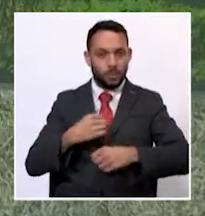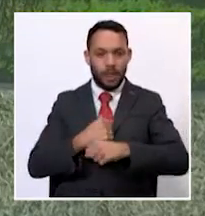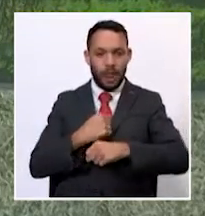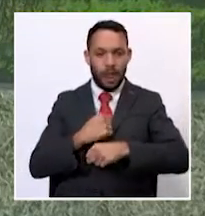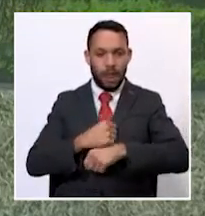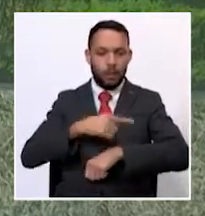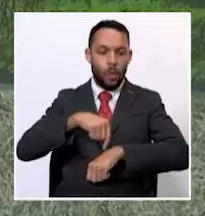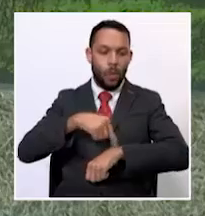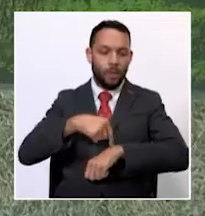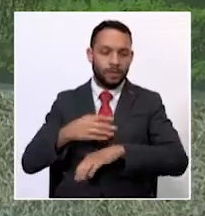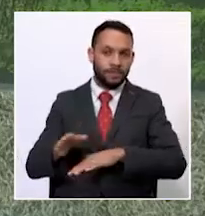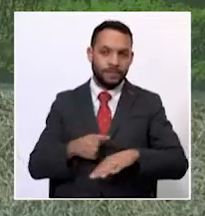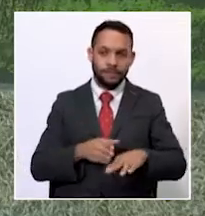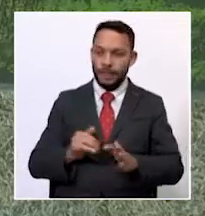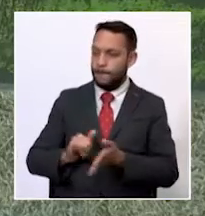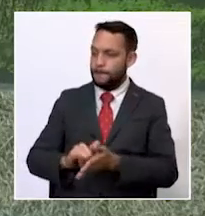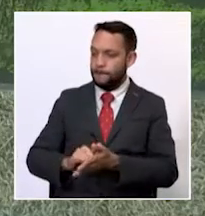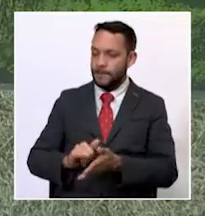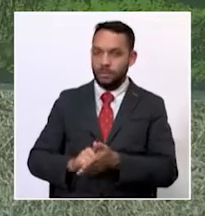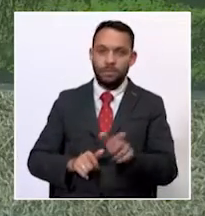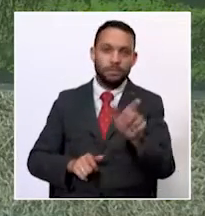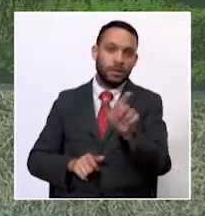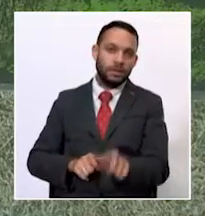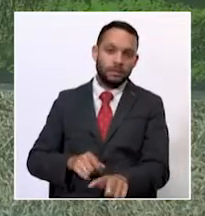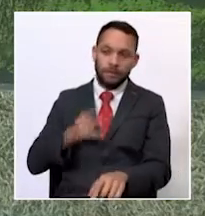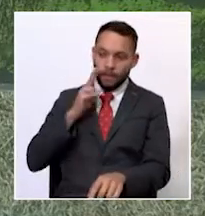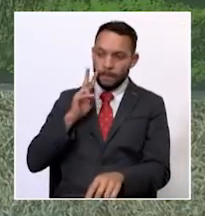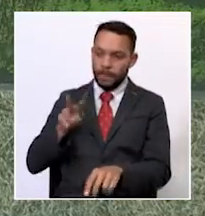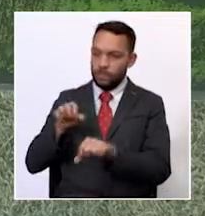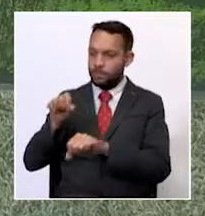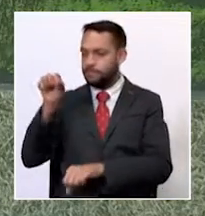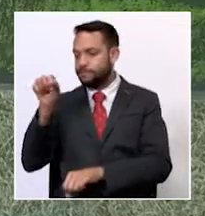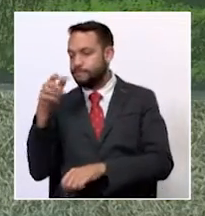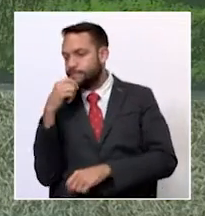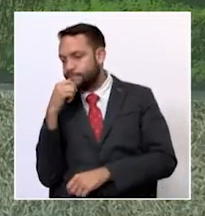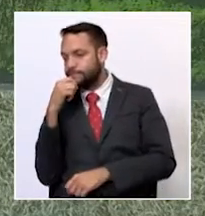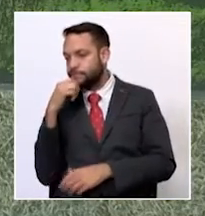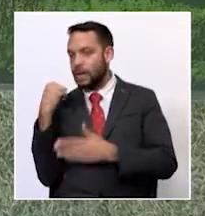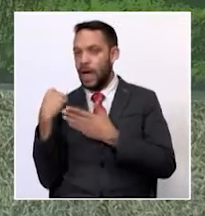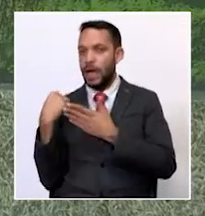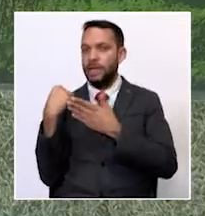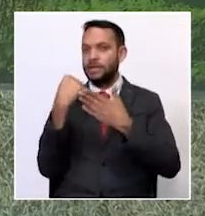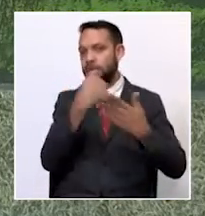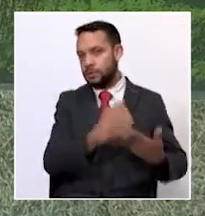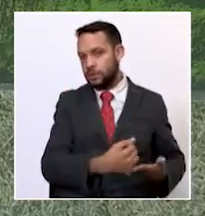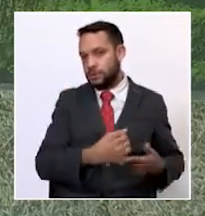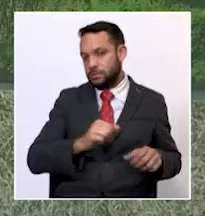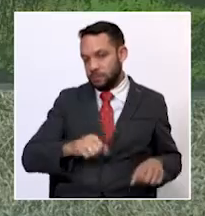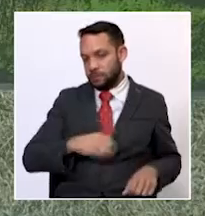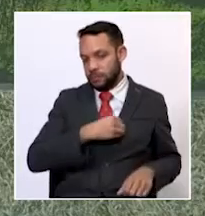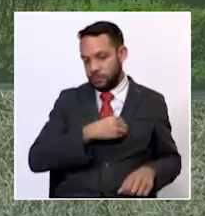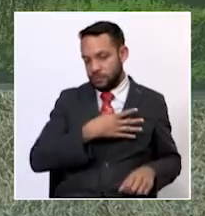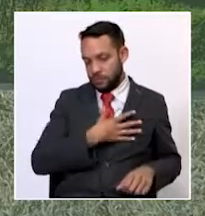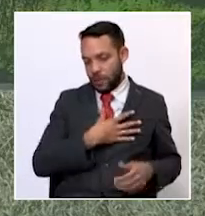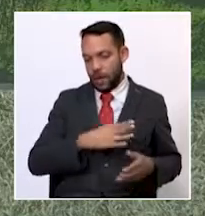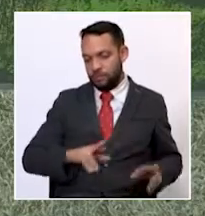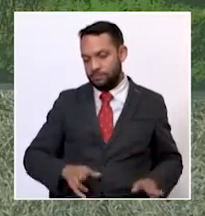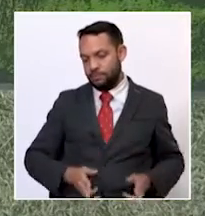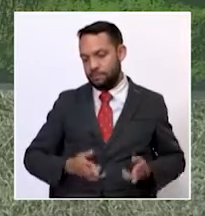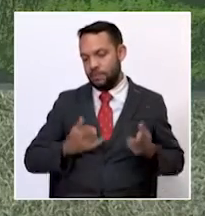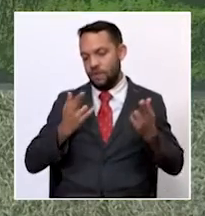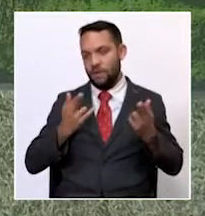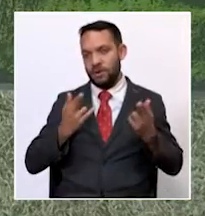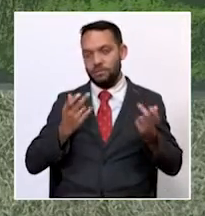a muchos pacientes que nos están viendo en este momento. Pueden darse en esta oportunidad de recuperar,